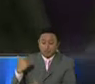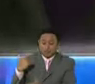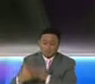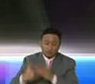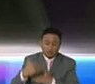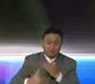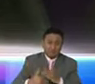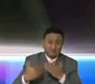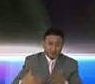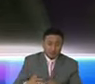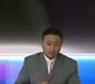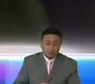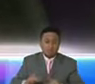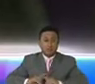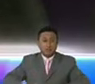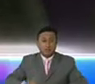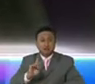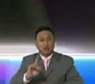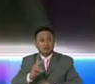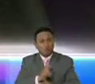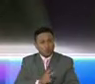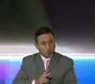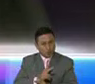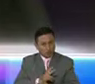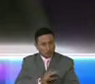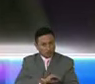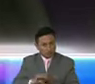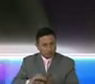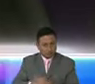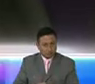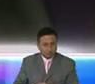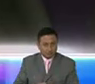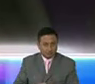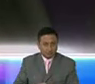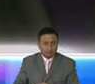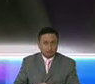avance, pero tendremos muchísimo cuidado de que